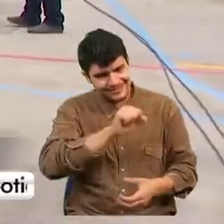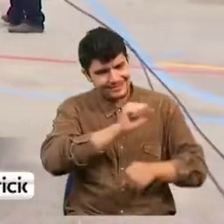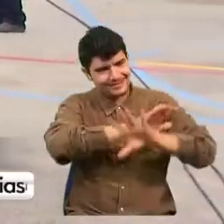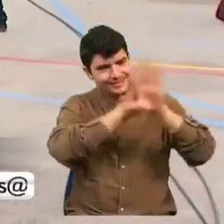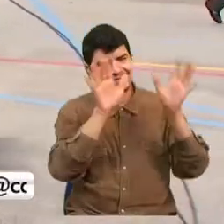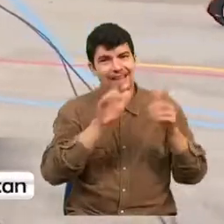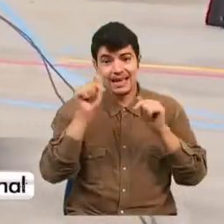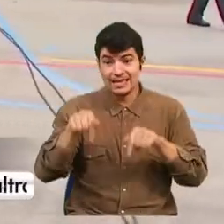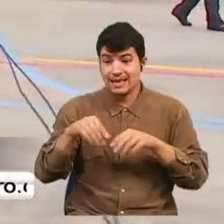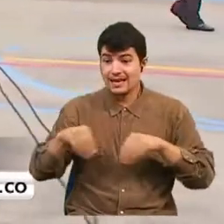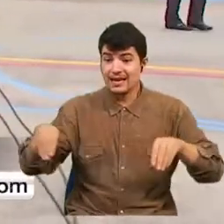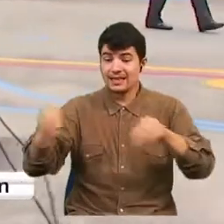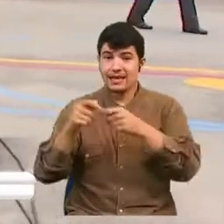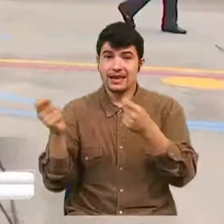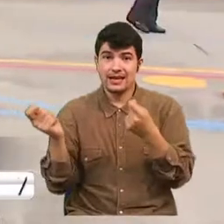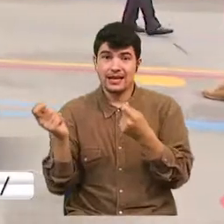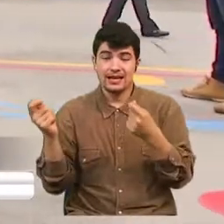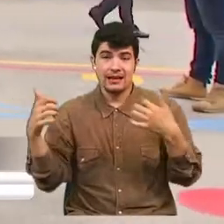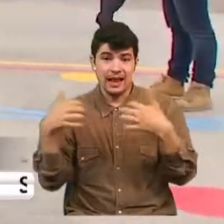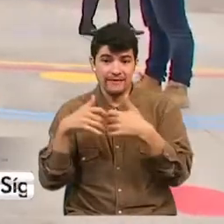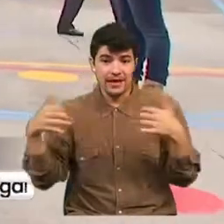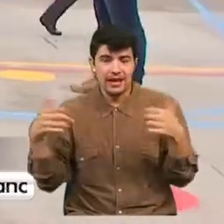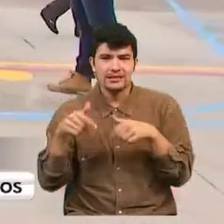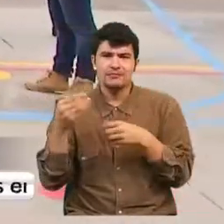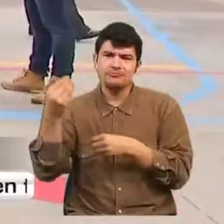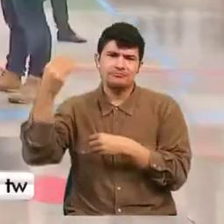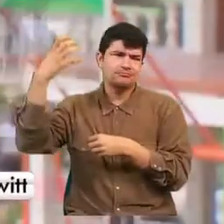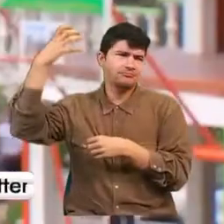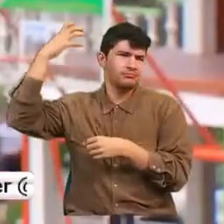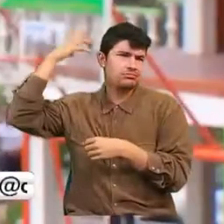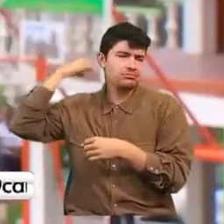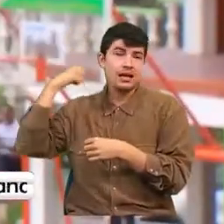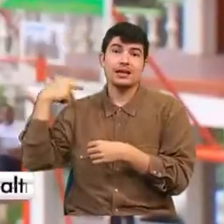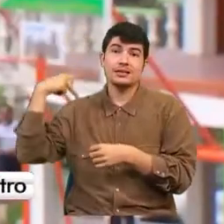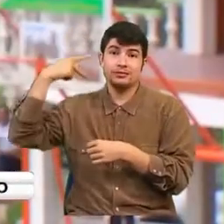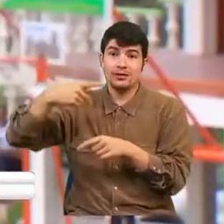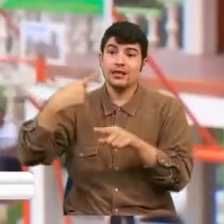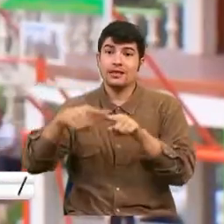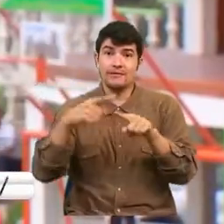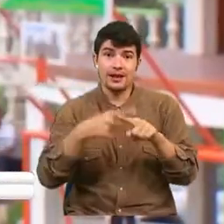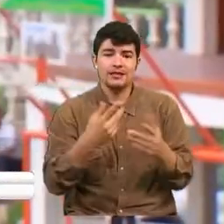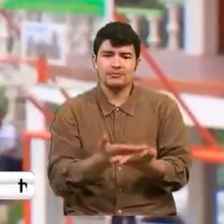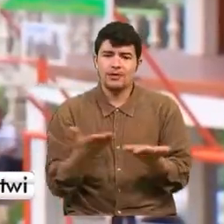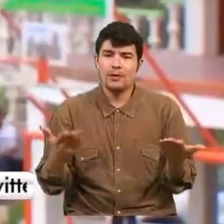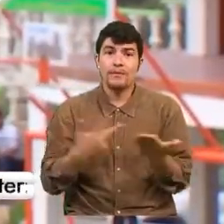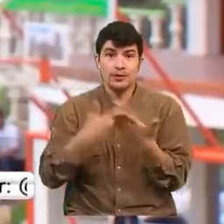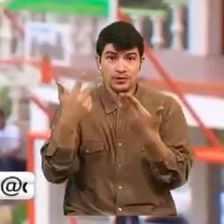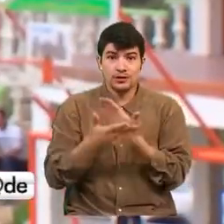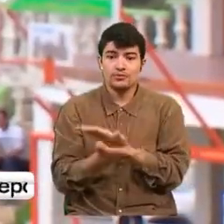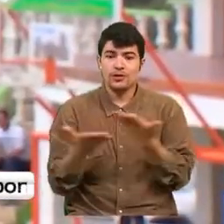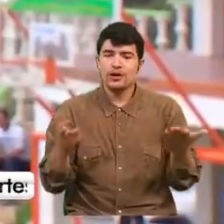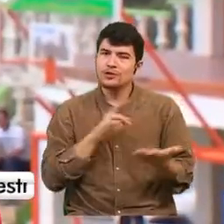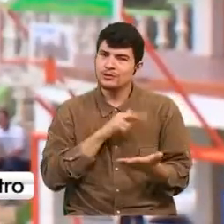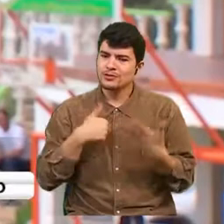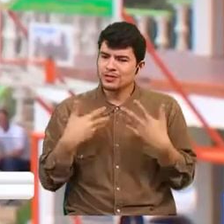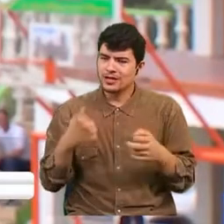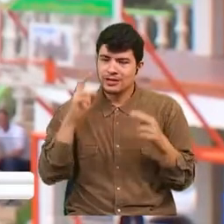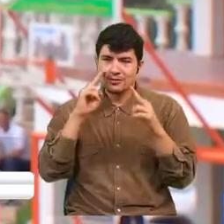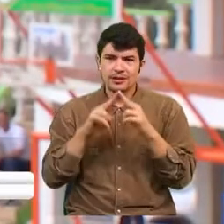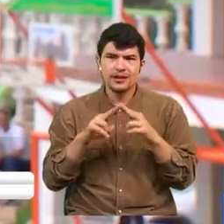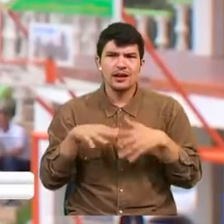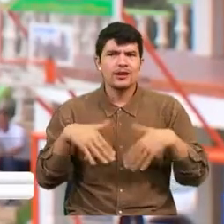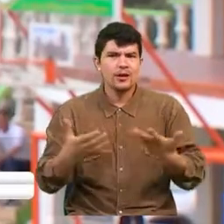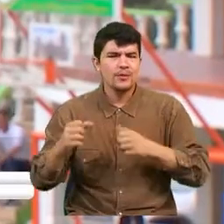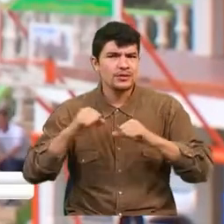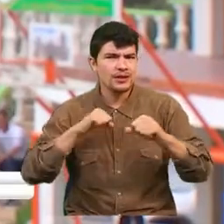tierra de la provincia de Vélez tiene mucha historia, pero también tiene productos, proyectos productivos que quisiéramos conocer. ¿Cómo se